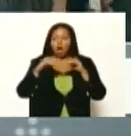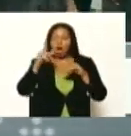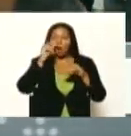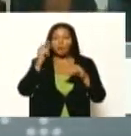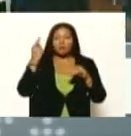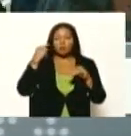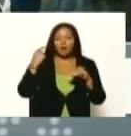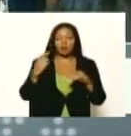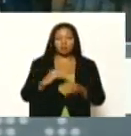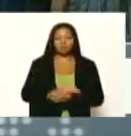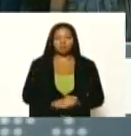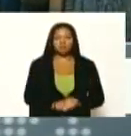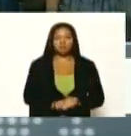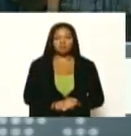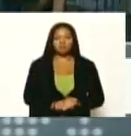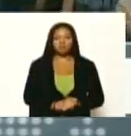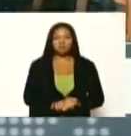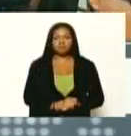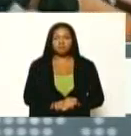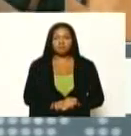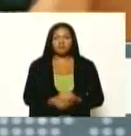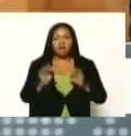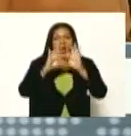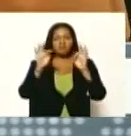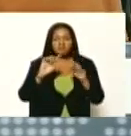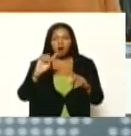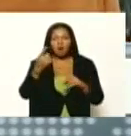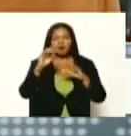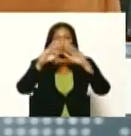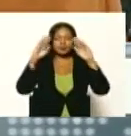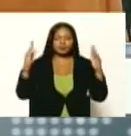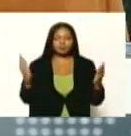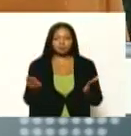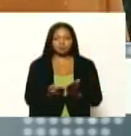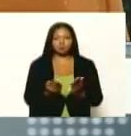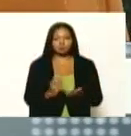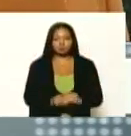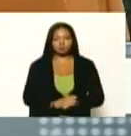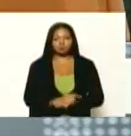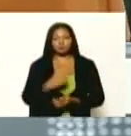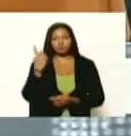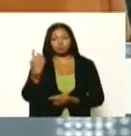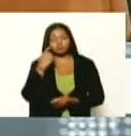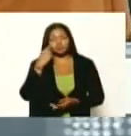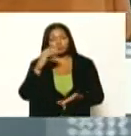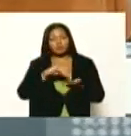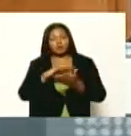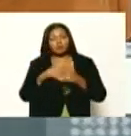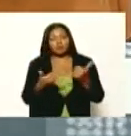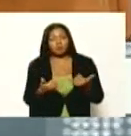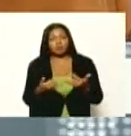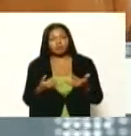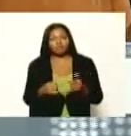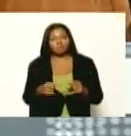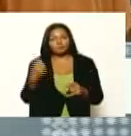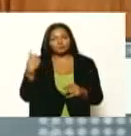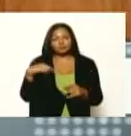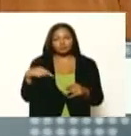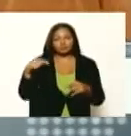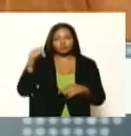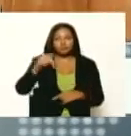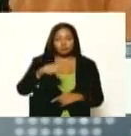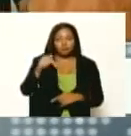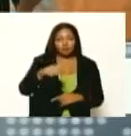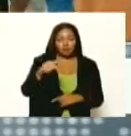y mujeres. Un método único en el mundo, solo se ha aplicado y existe